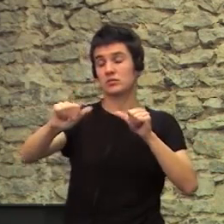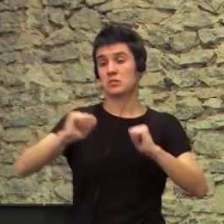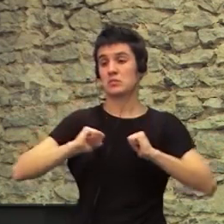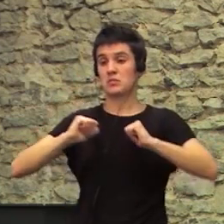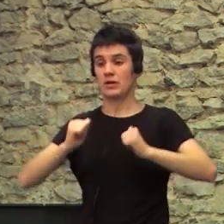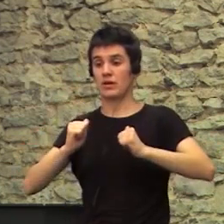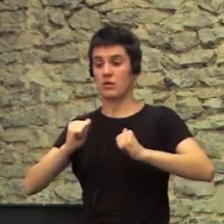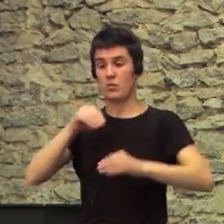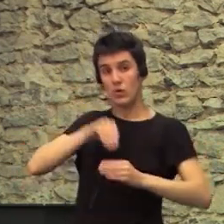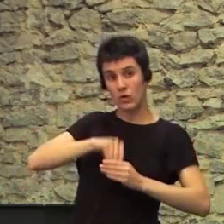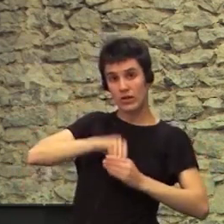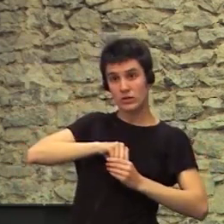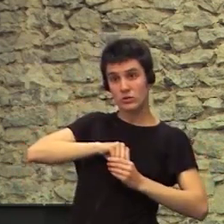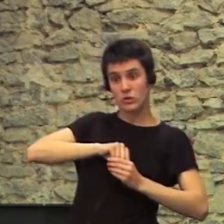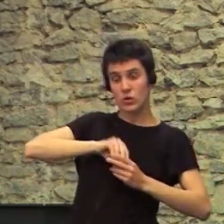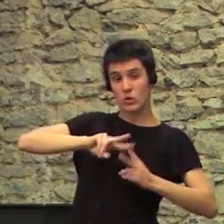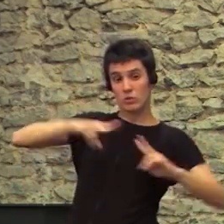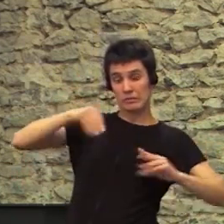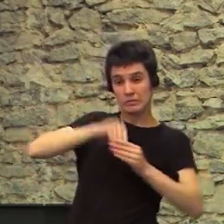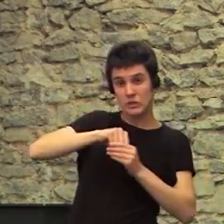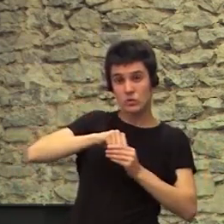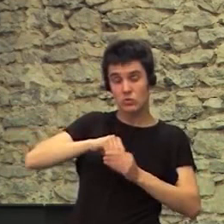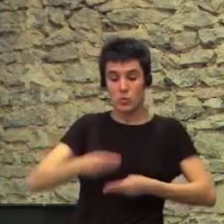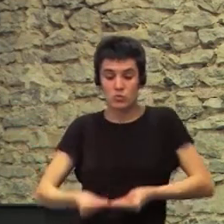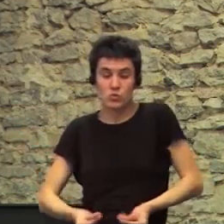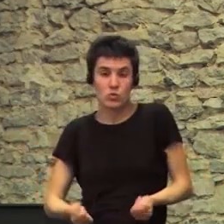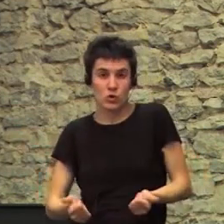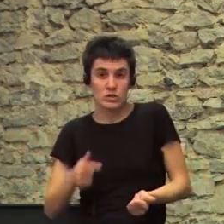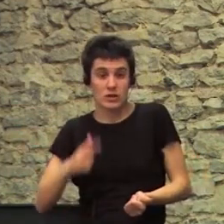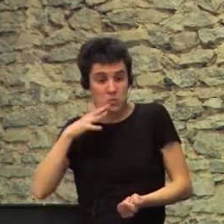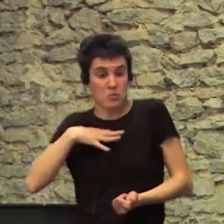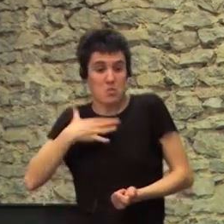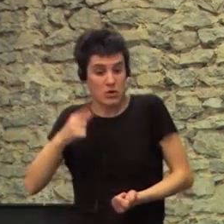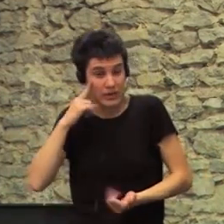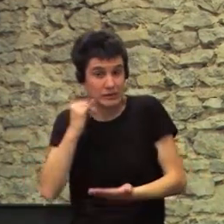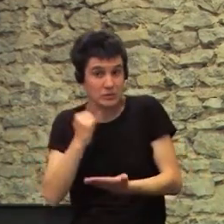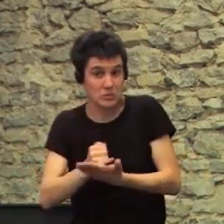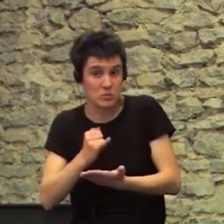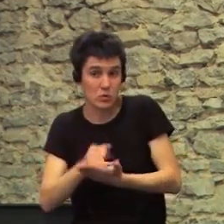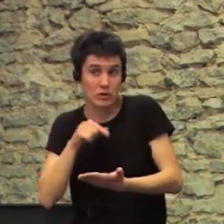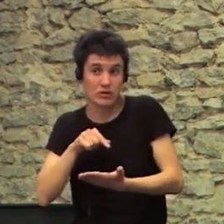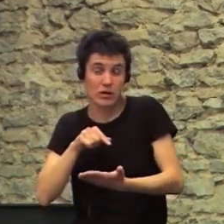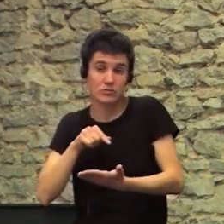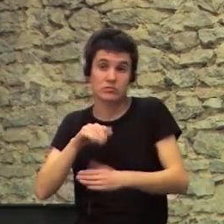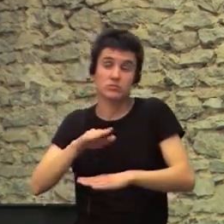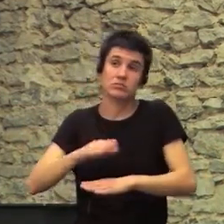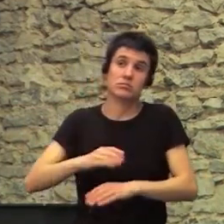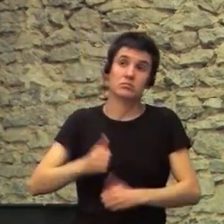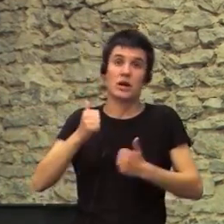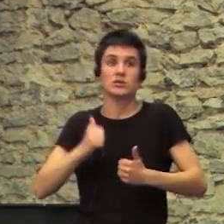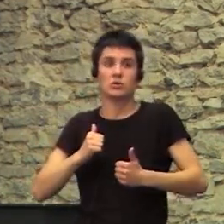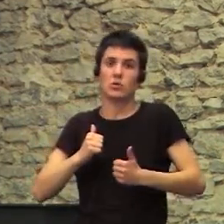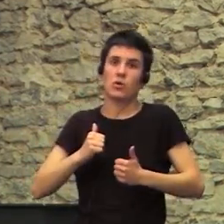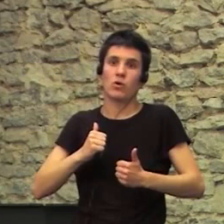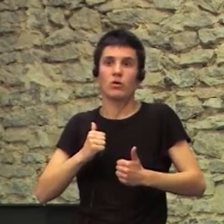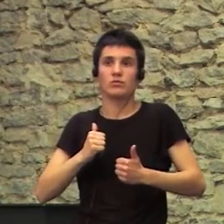la cromatina sexual en la mucosa oral, y entonces ahí se empieza a hacer los test pues de una forma como más, no tan invasiva,